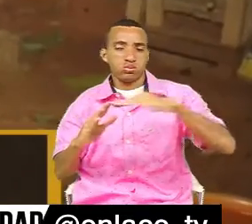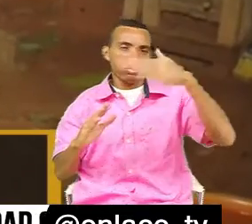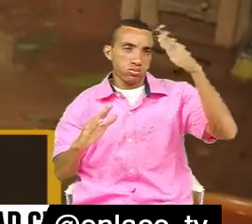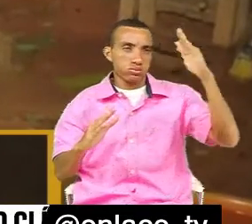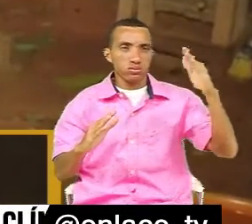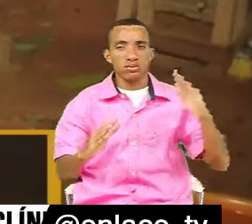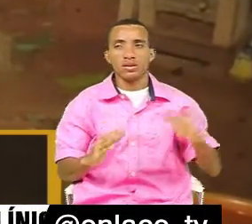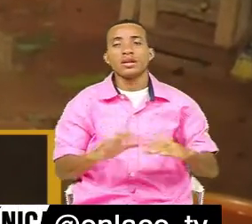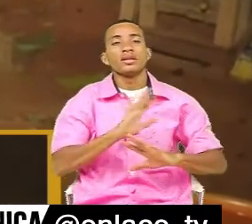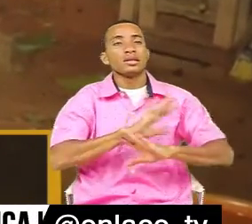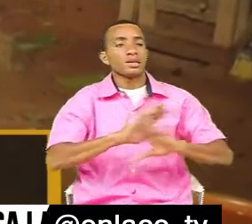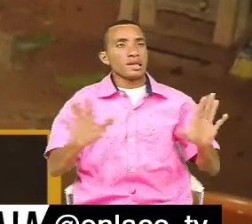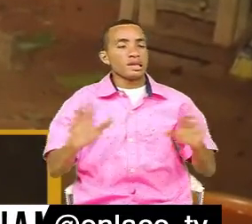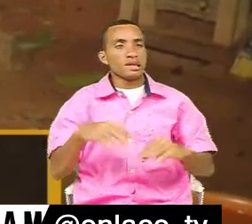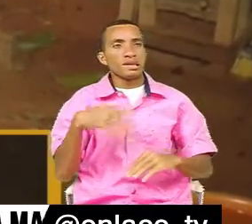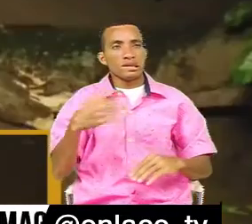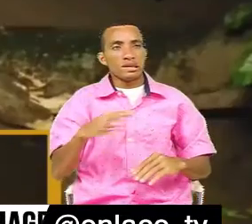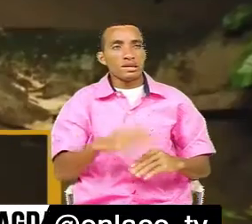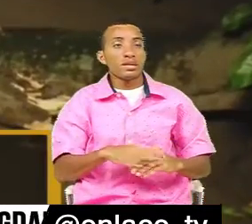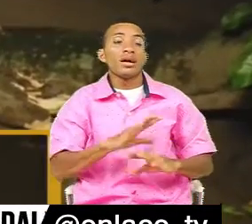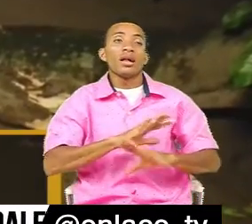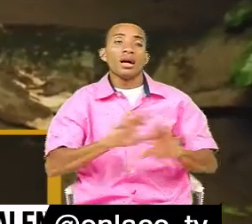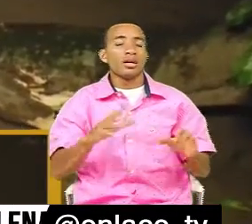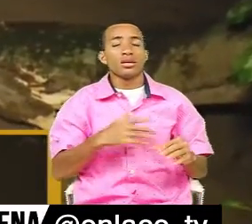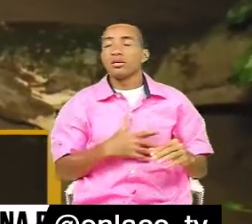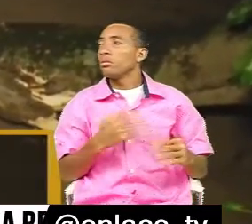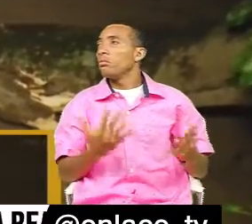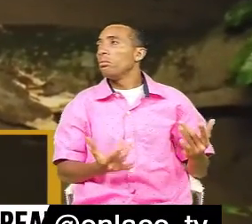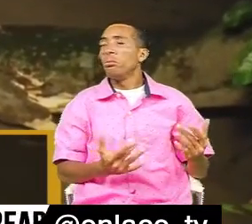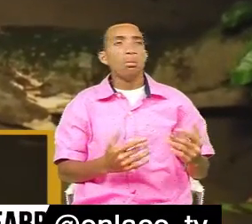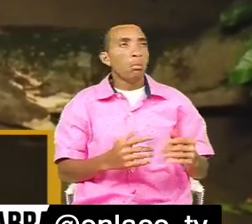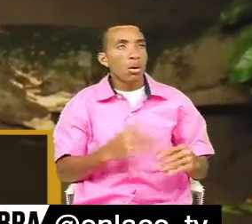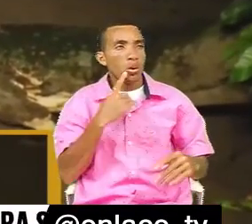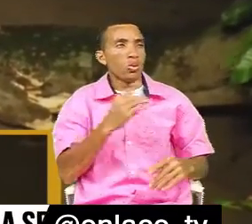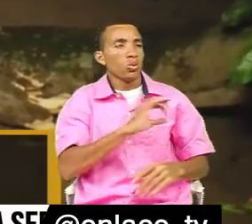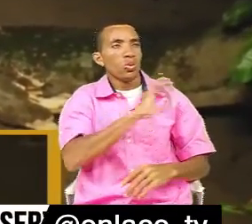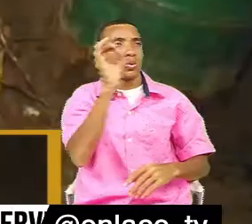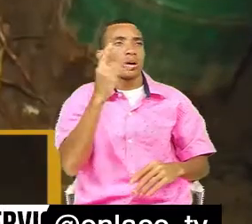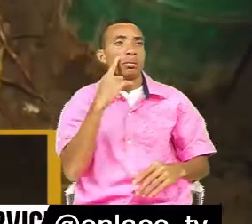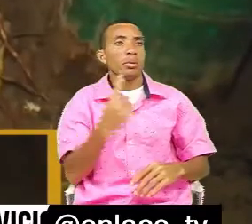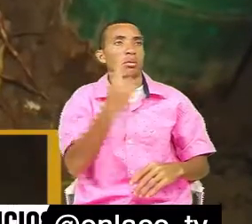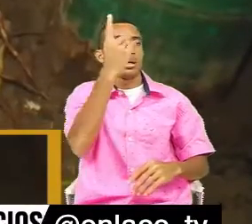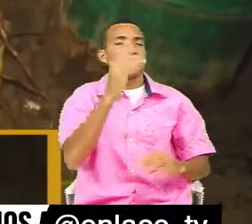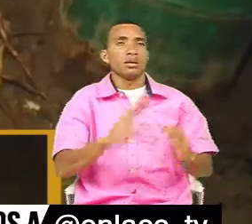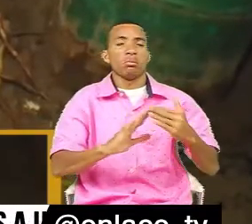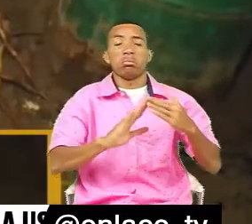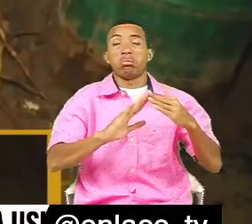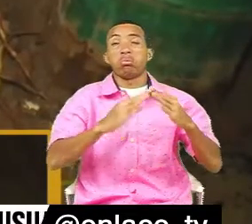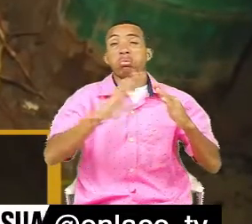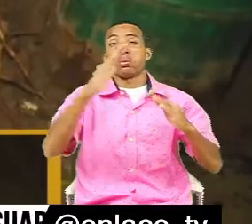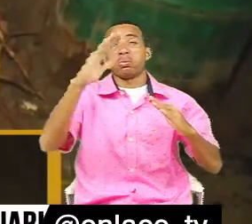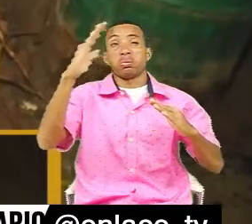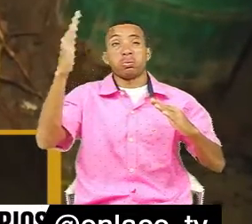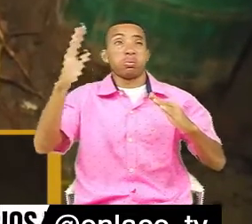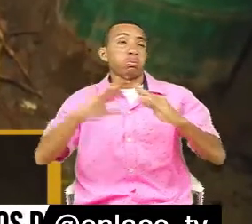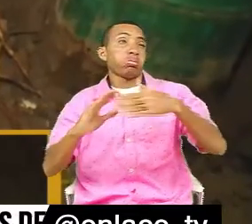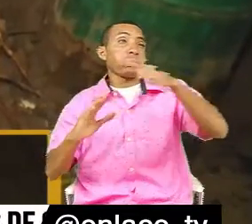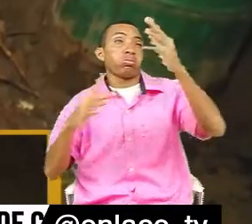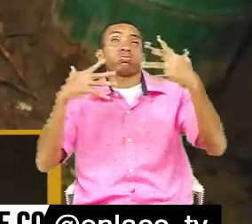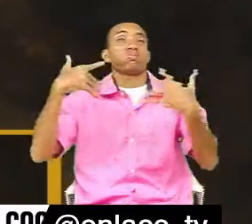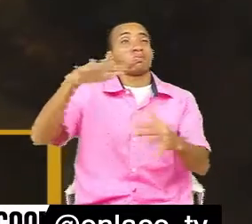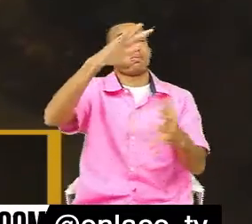algo imponente, algo que no lo esperábamos y nunca lo habíamos visto. Y eso fue techo levantado y eso palos